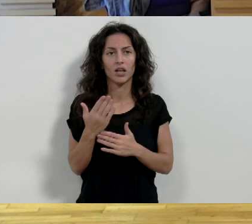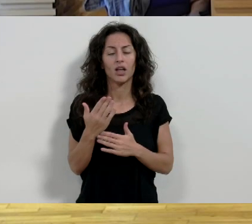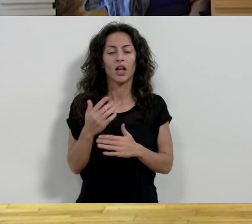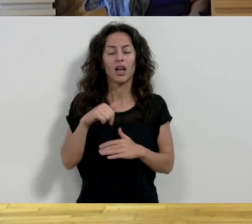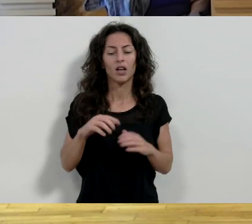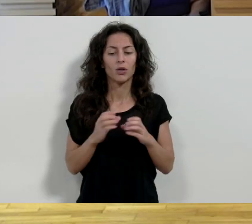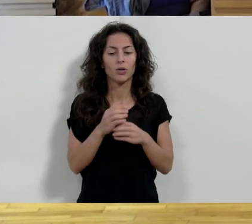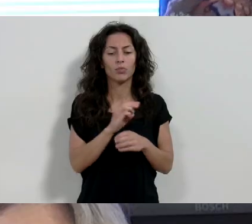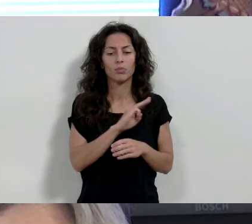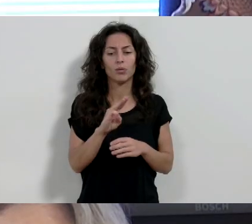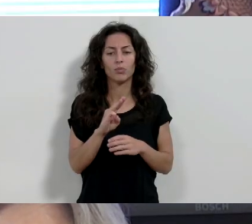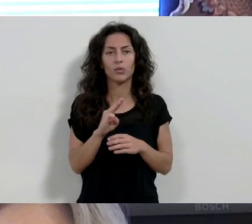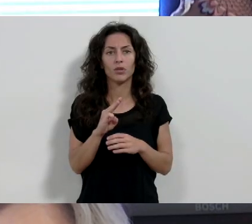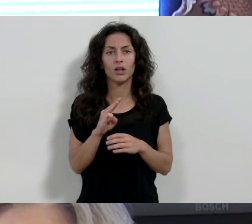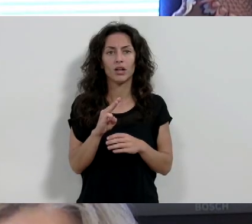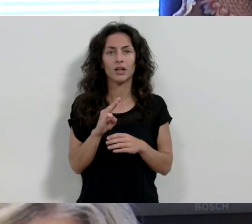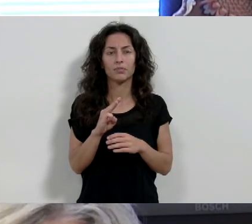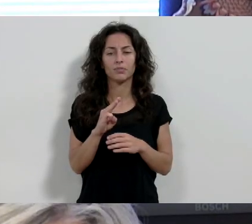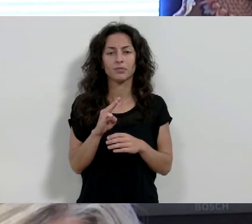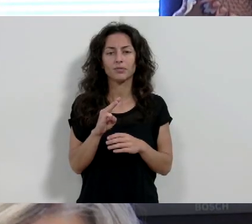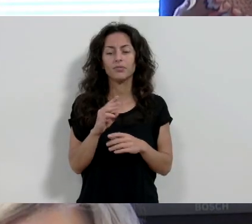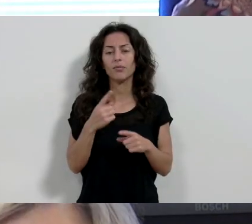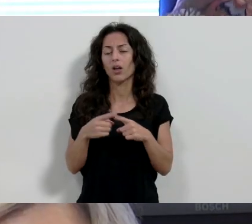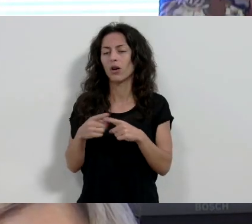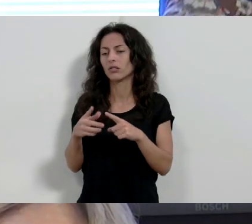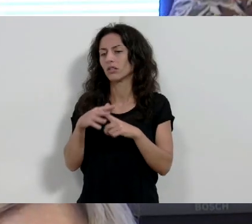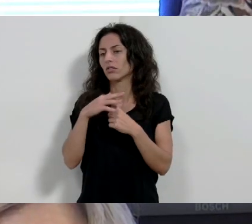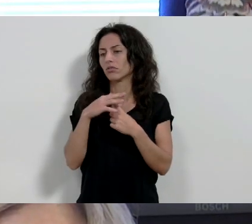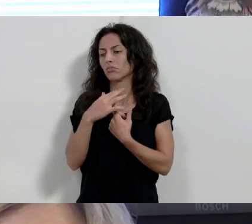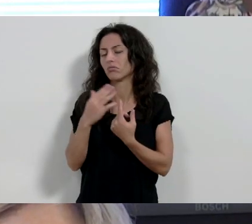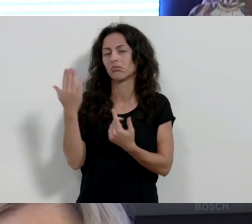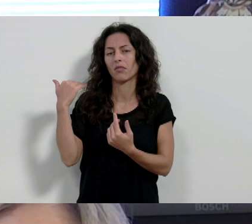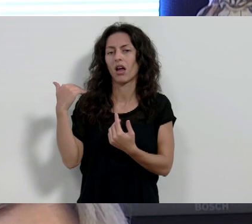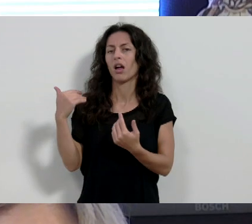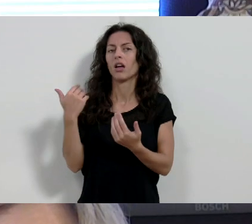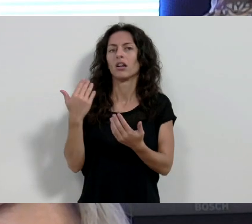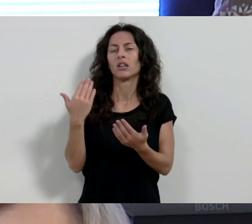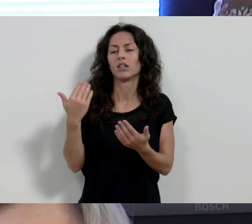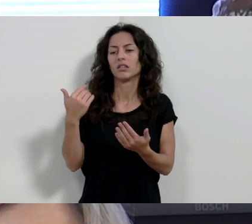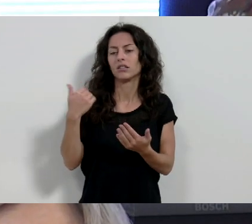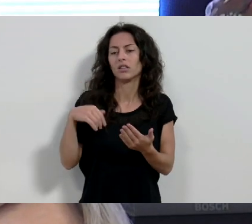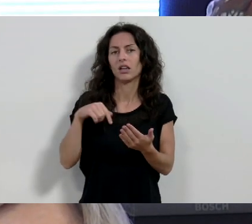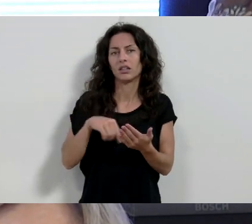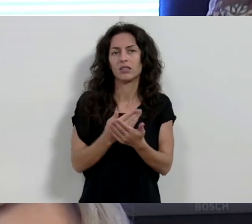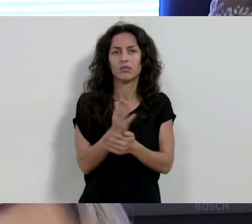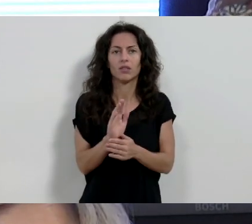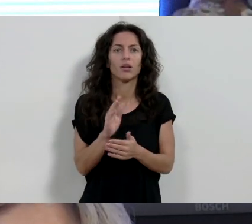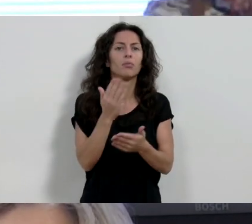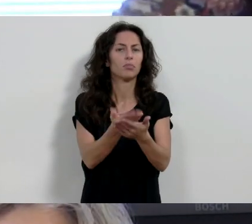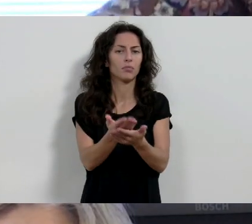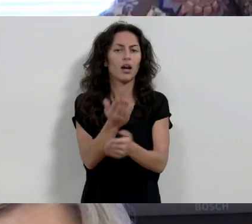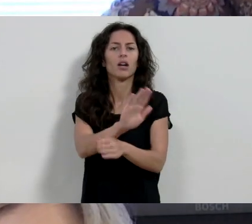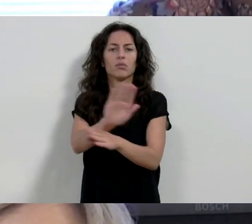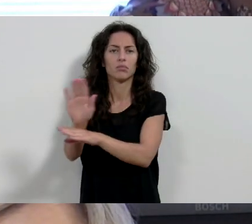Popular, trae una propuesta a este pleno para, en este sentido, como la que traemos hoy, con la intención de mejorar